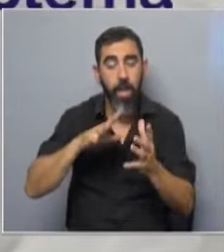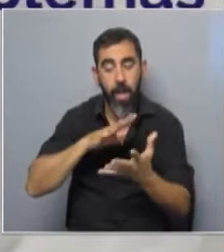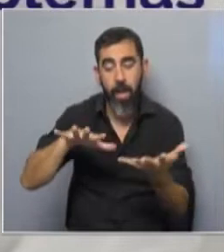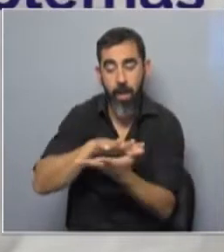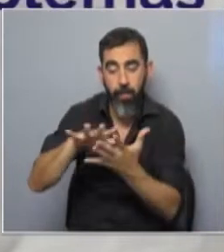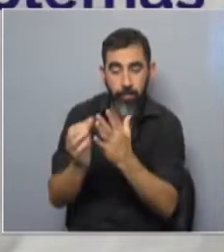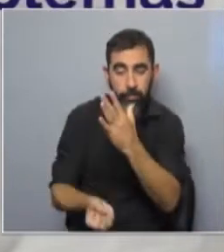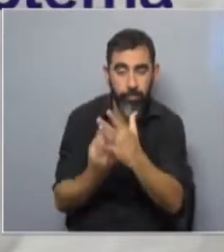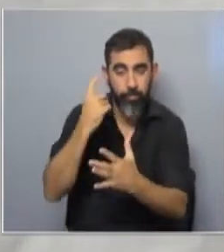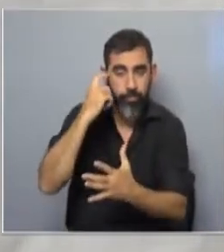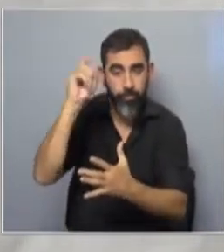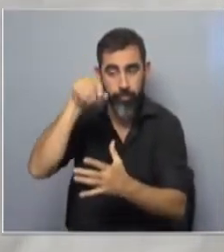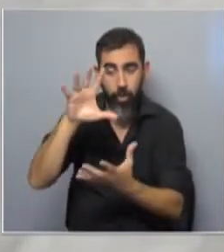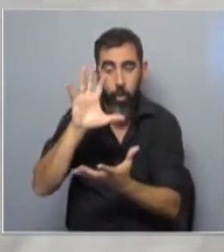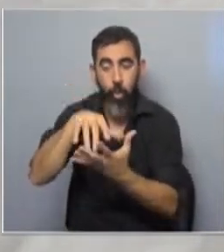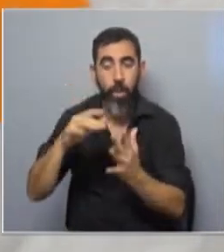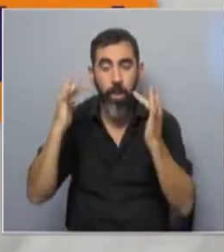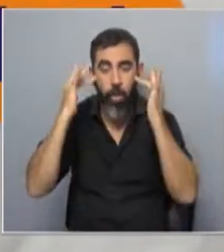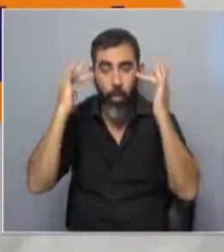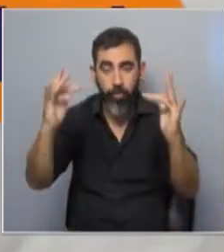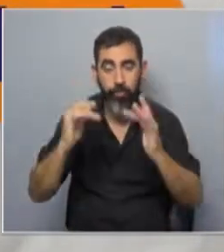de creación en centros educativos.